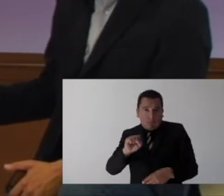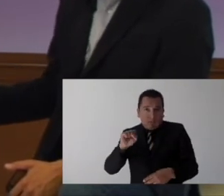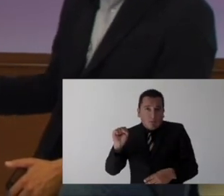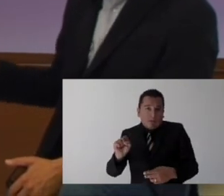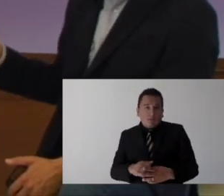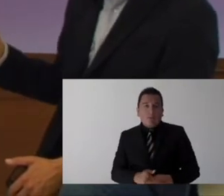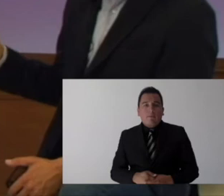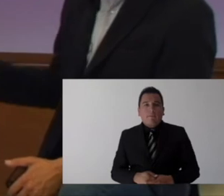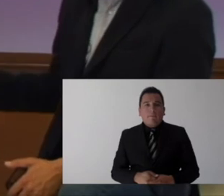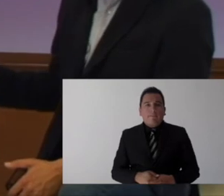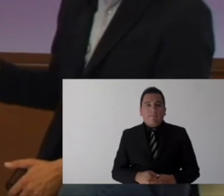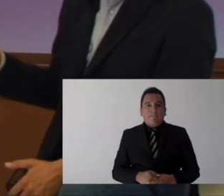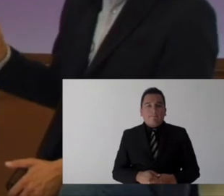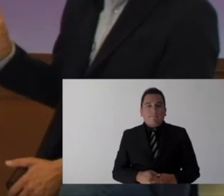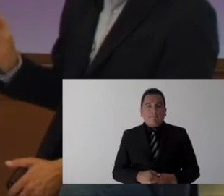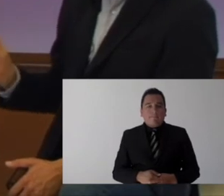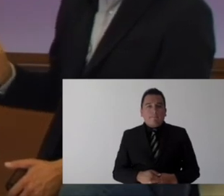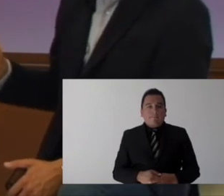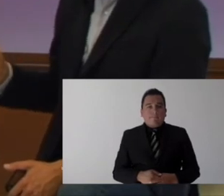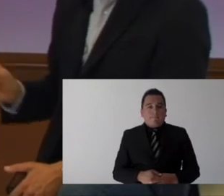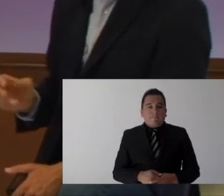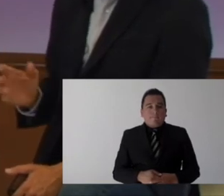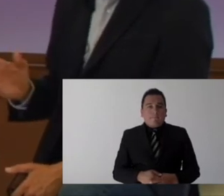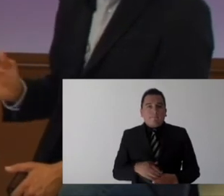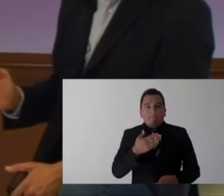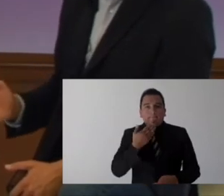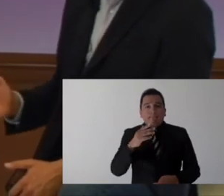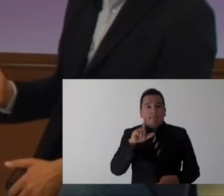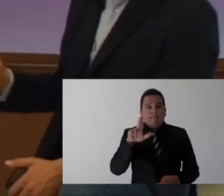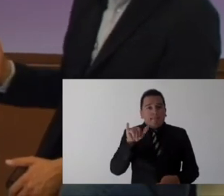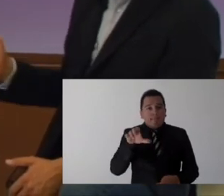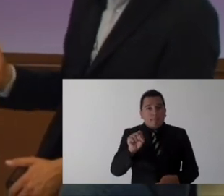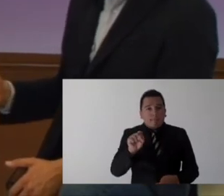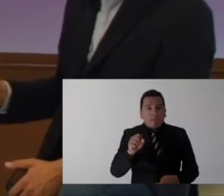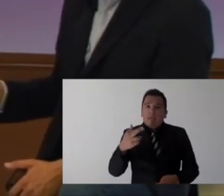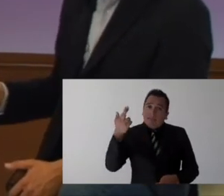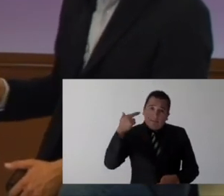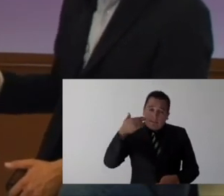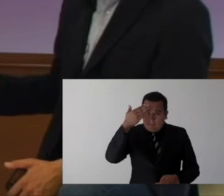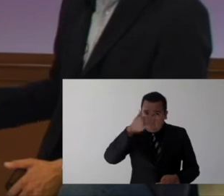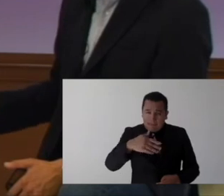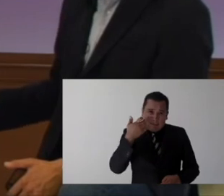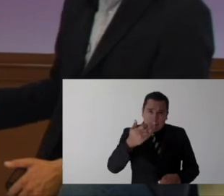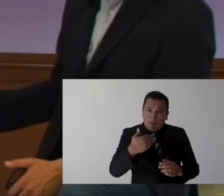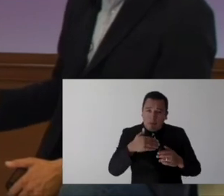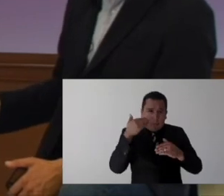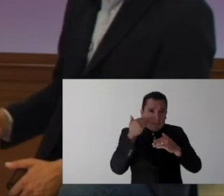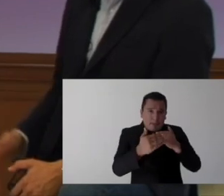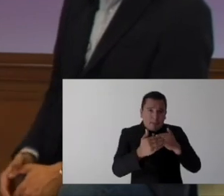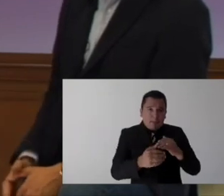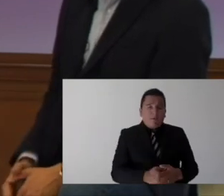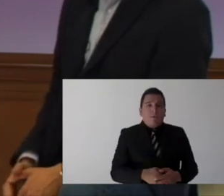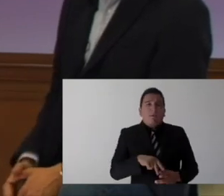presenciales. Sí. Luis, el tiempo en radio es muy corto. Me gustaría algún mensaje final ya